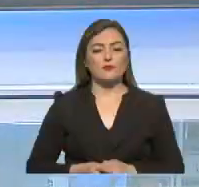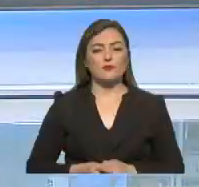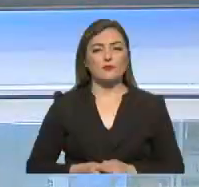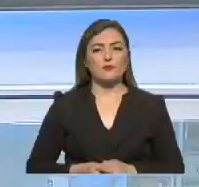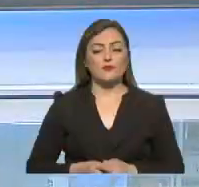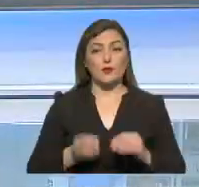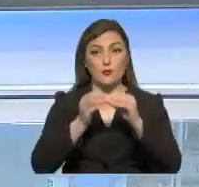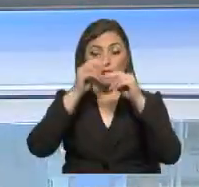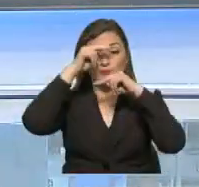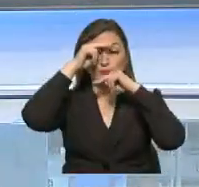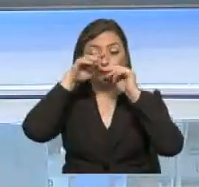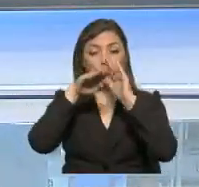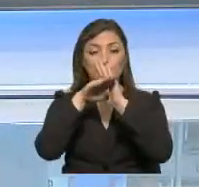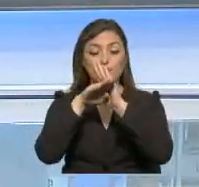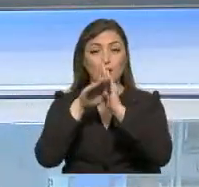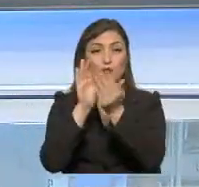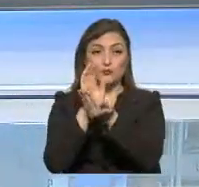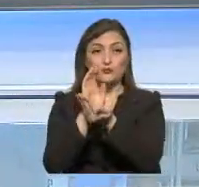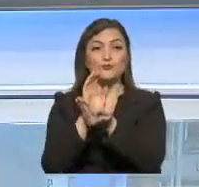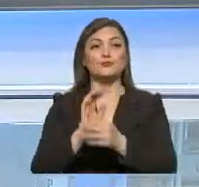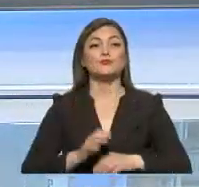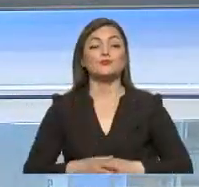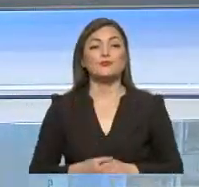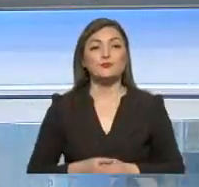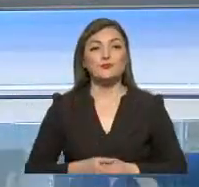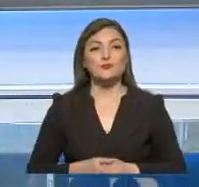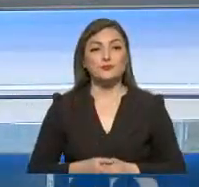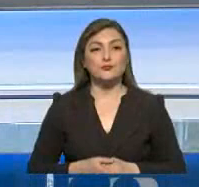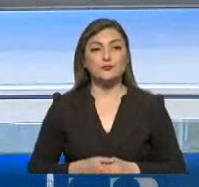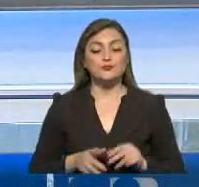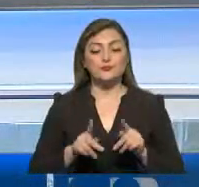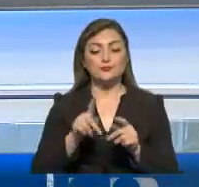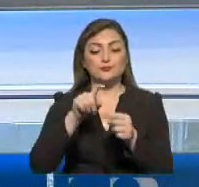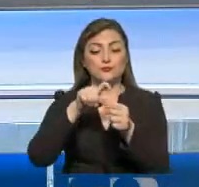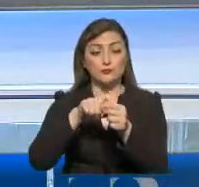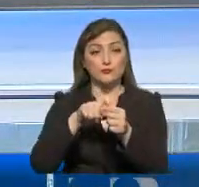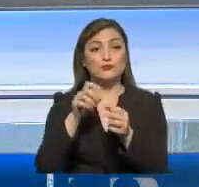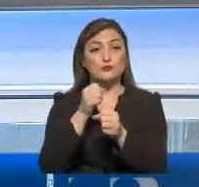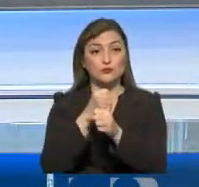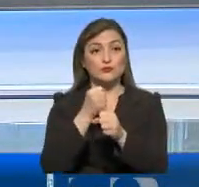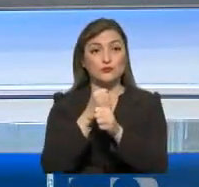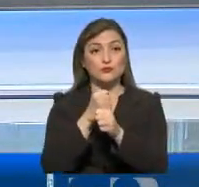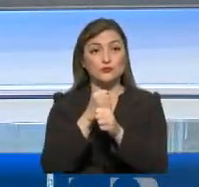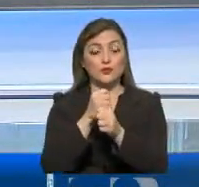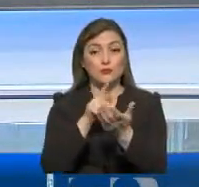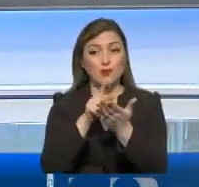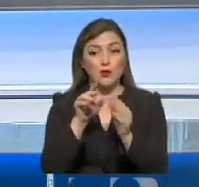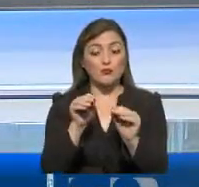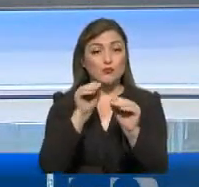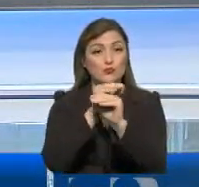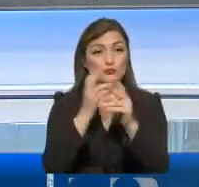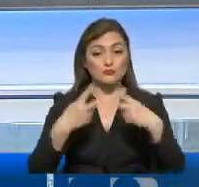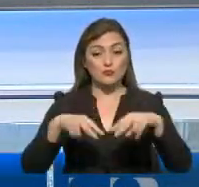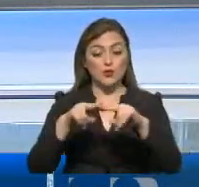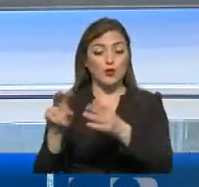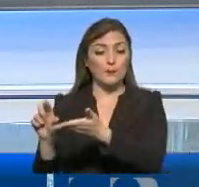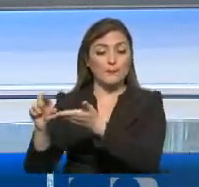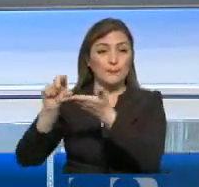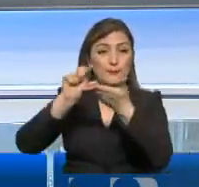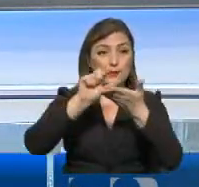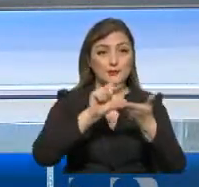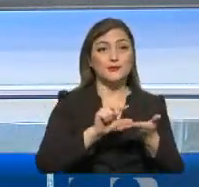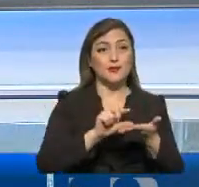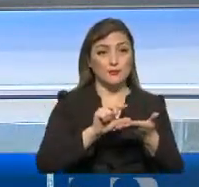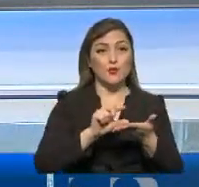Más noticias del Banco del Instituto Ecuatoriano de Seguridad Social. El BIES permite a los afiliados realizar un cruce de cuentas de los créditos quirografarios con